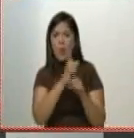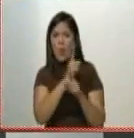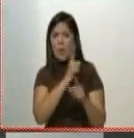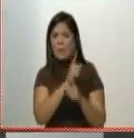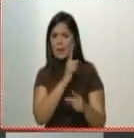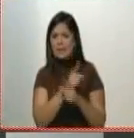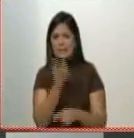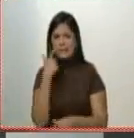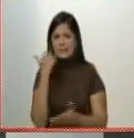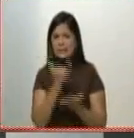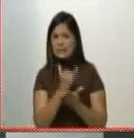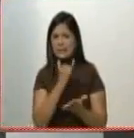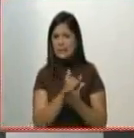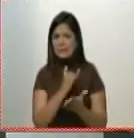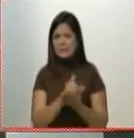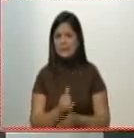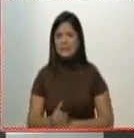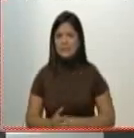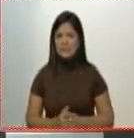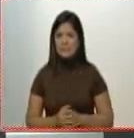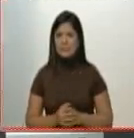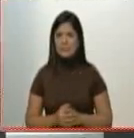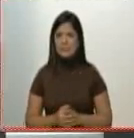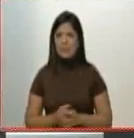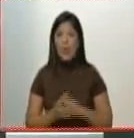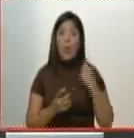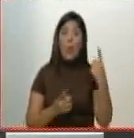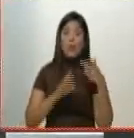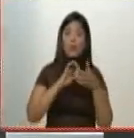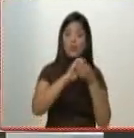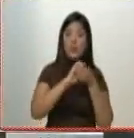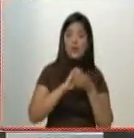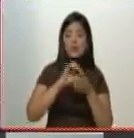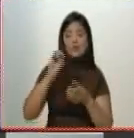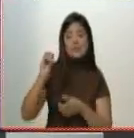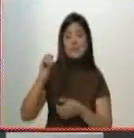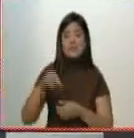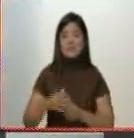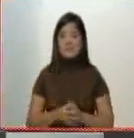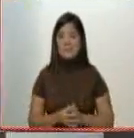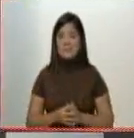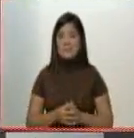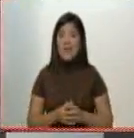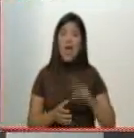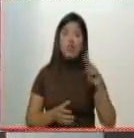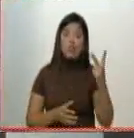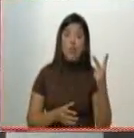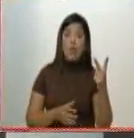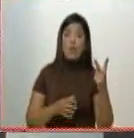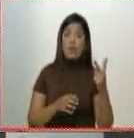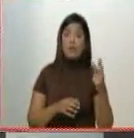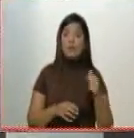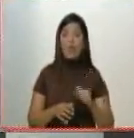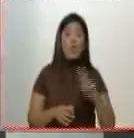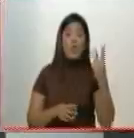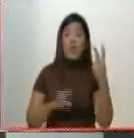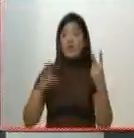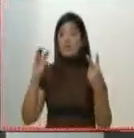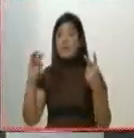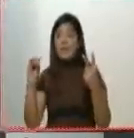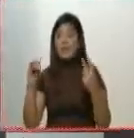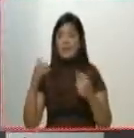va. Así es, punto uno para Trujillo, punto dos para Trujillo, 2-0 Trujillo contra